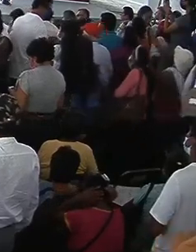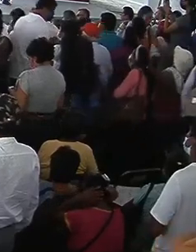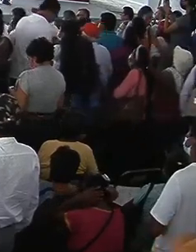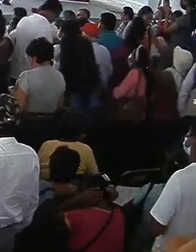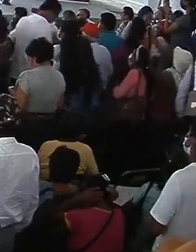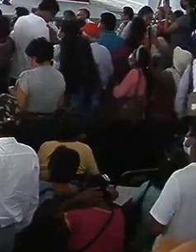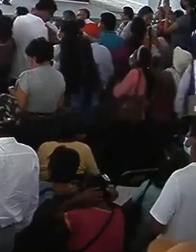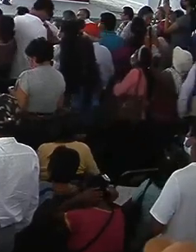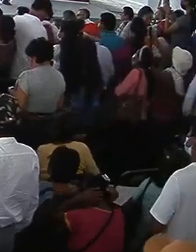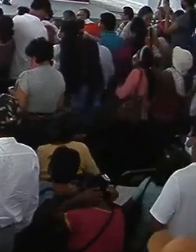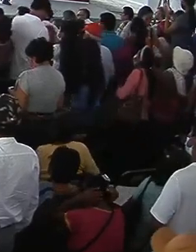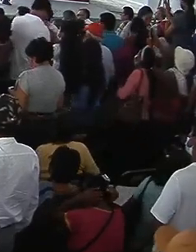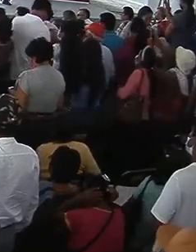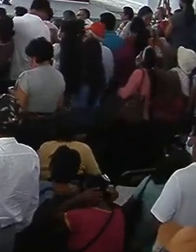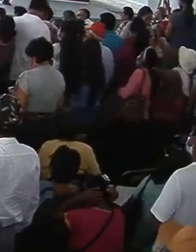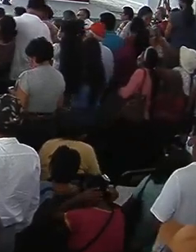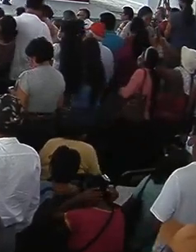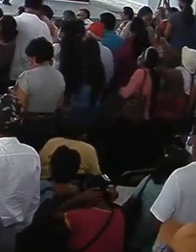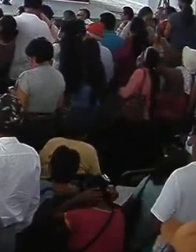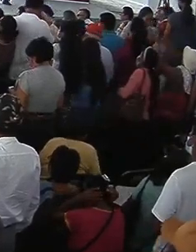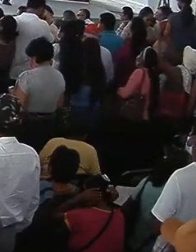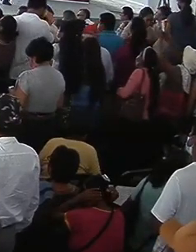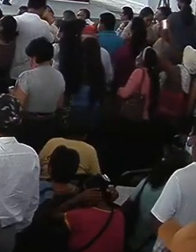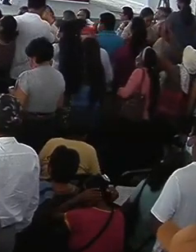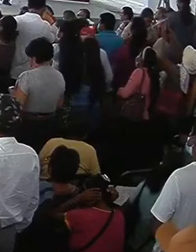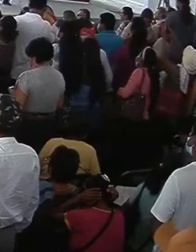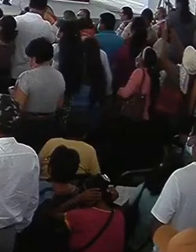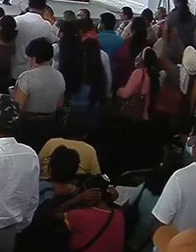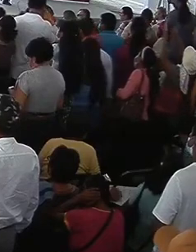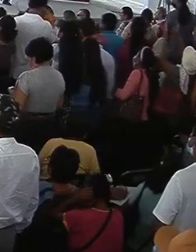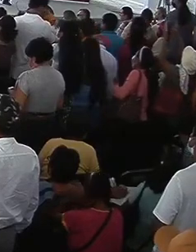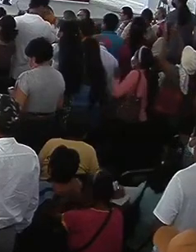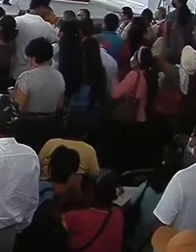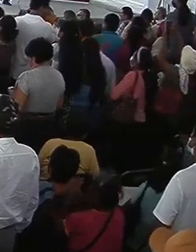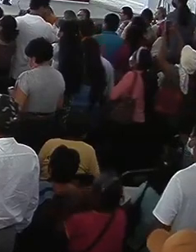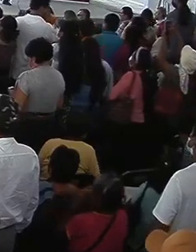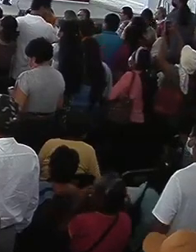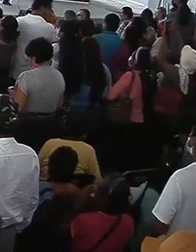Señor presidente, sea usted bienvenido.